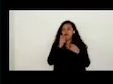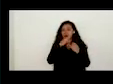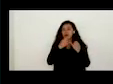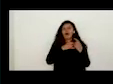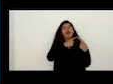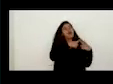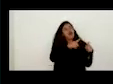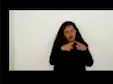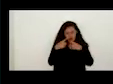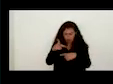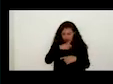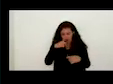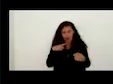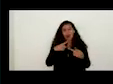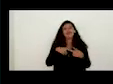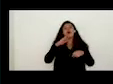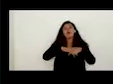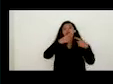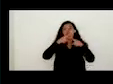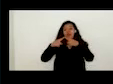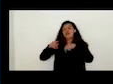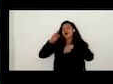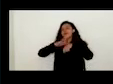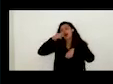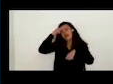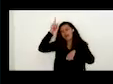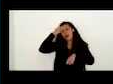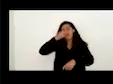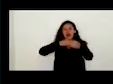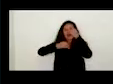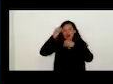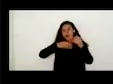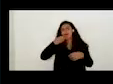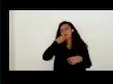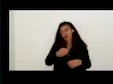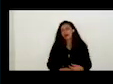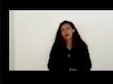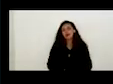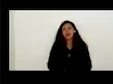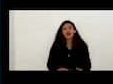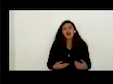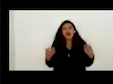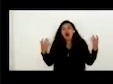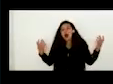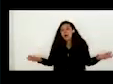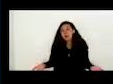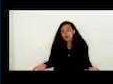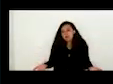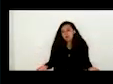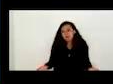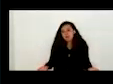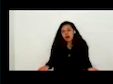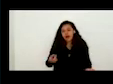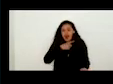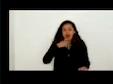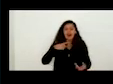variada, a mayor variedad, mayor facilidad de tener una dieta saludable y por lo menos debe contener alimentos de